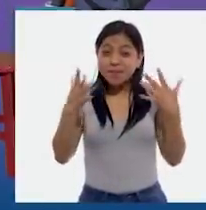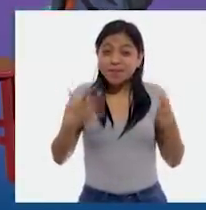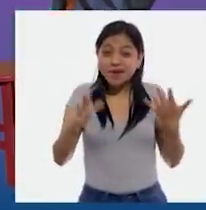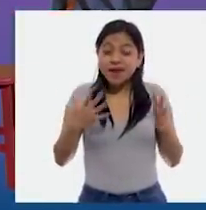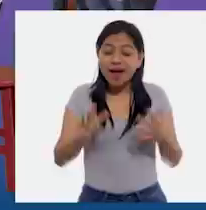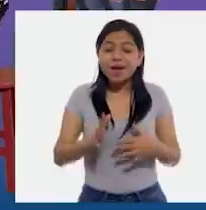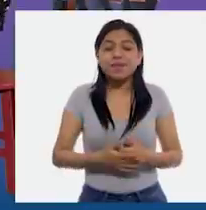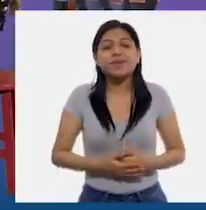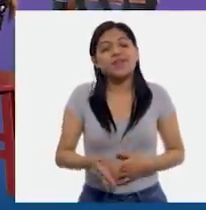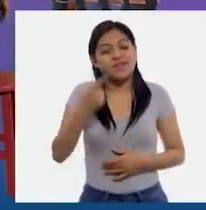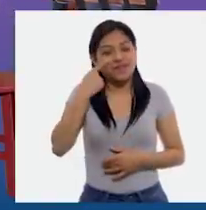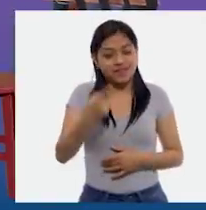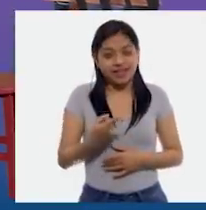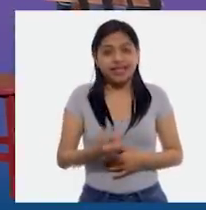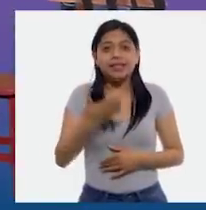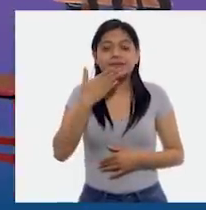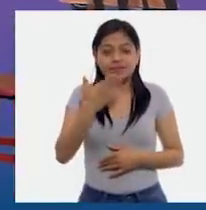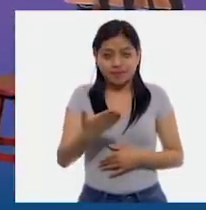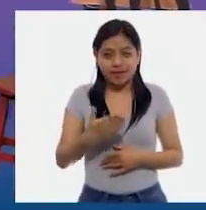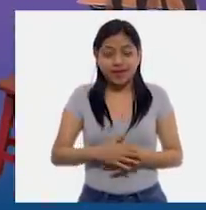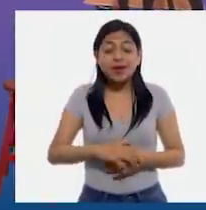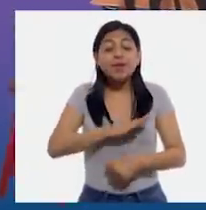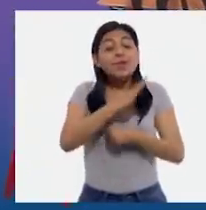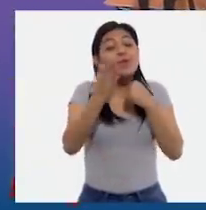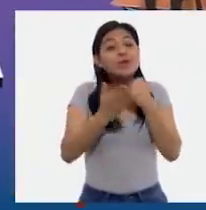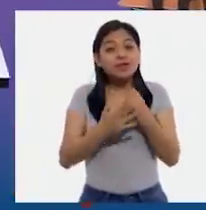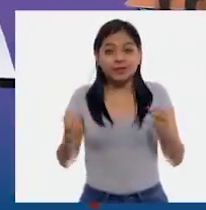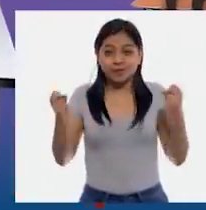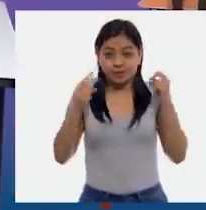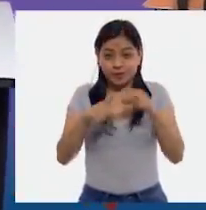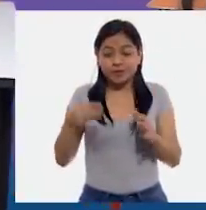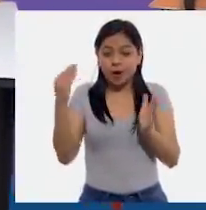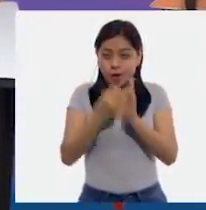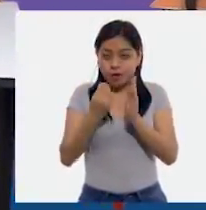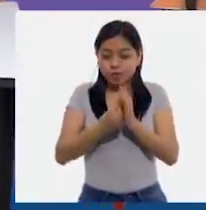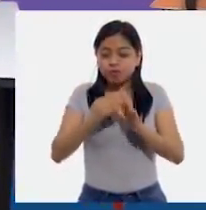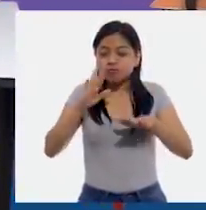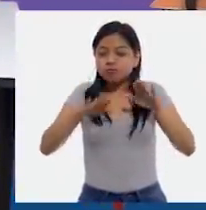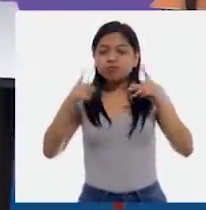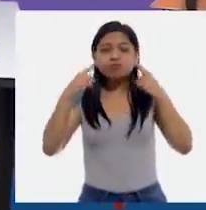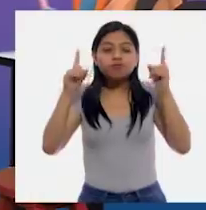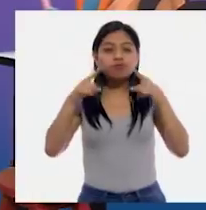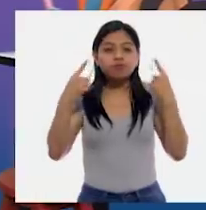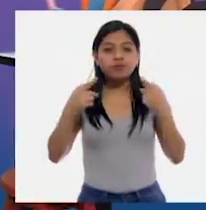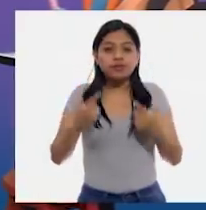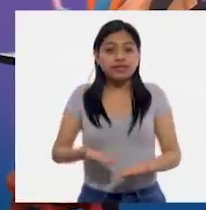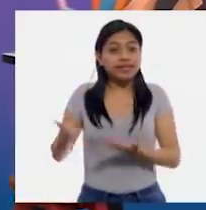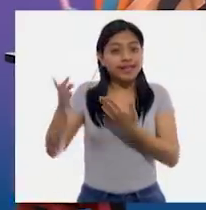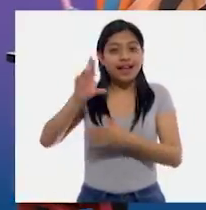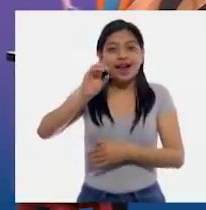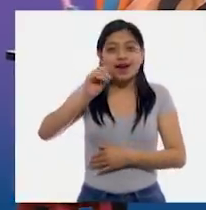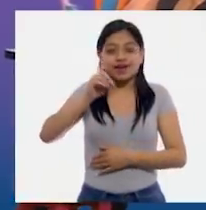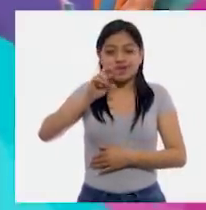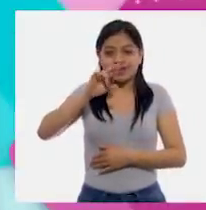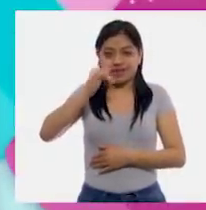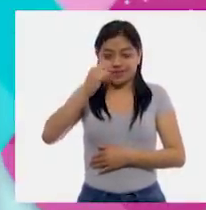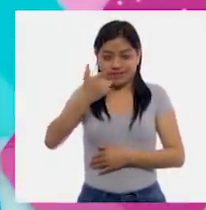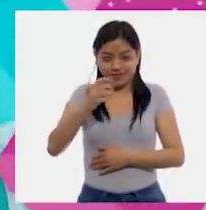bien, pues entonces nos vemos en la siguiente clase de ritmo. Y ahí les va Rodrigo.